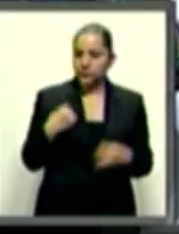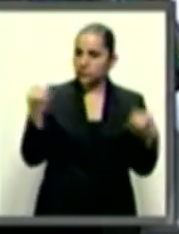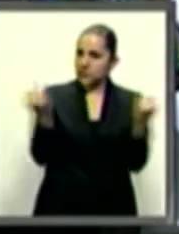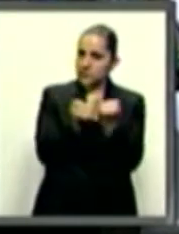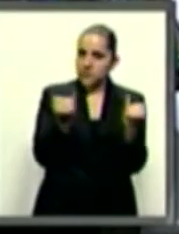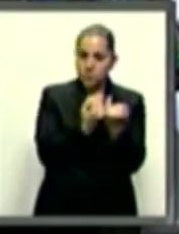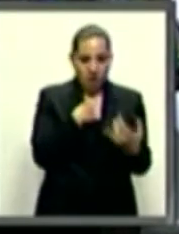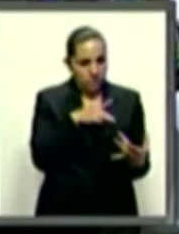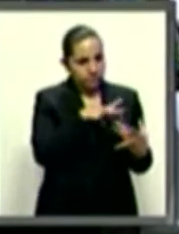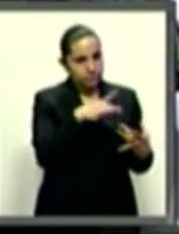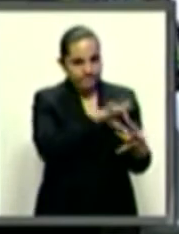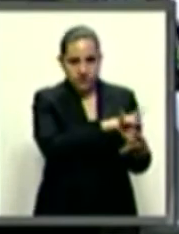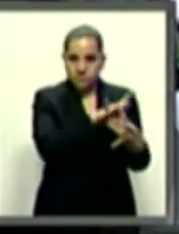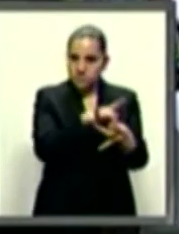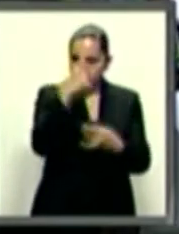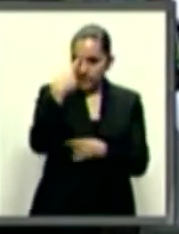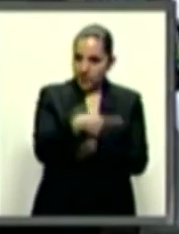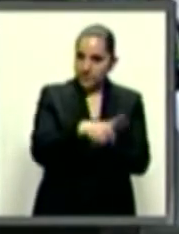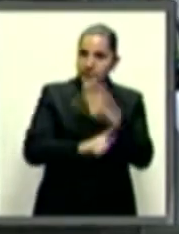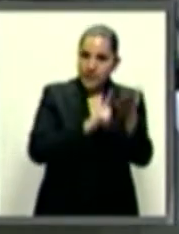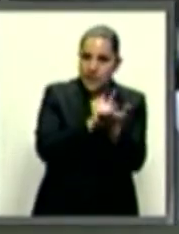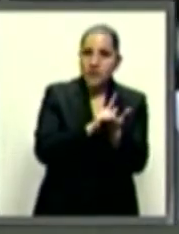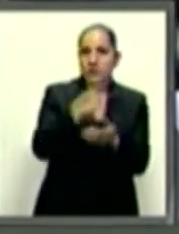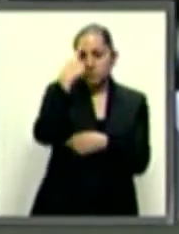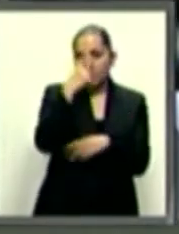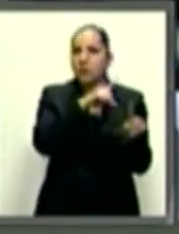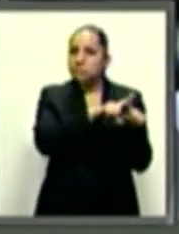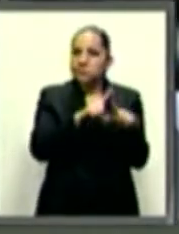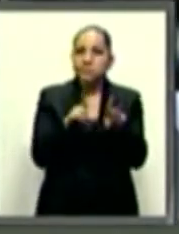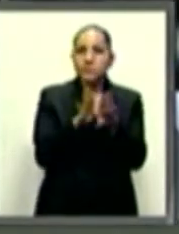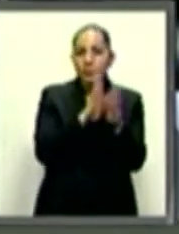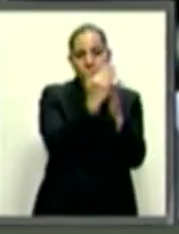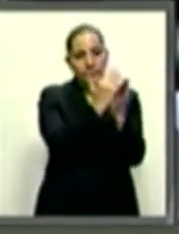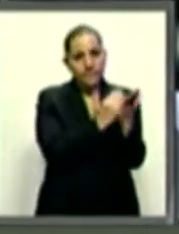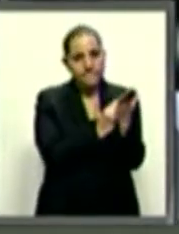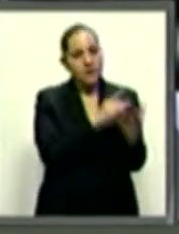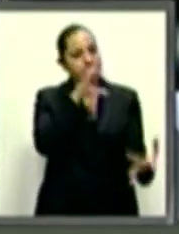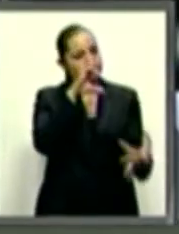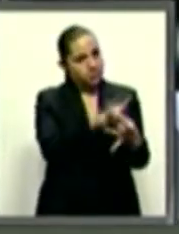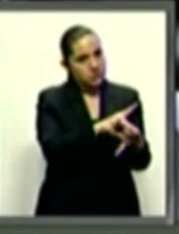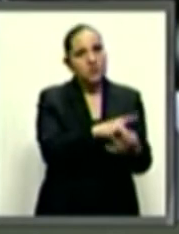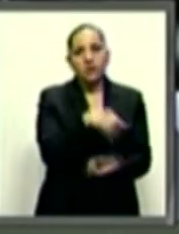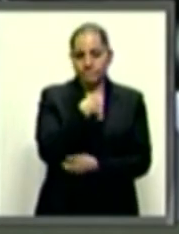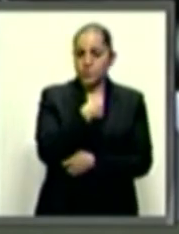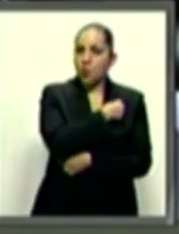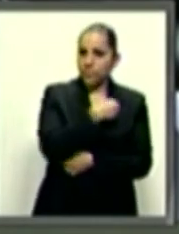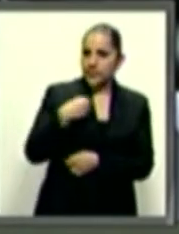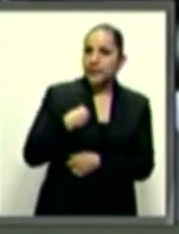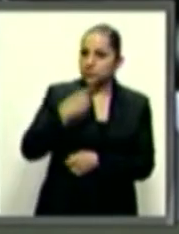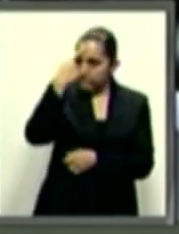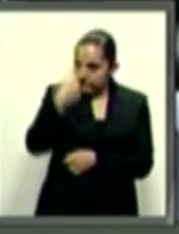incorporándolos a su ordenamiento jurídico, y también se obliga a atender puntualmente